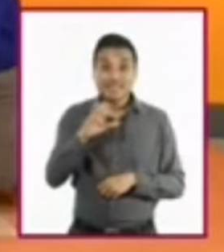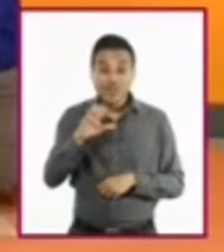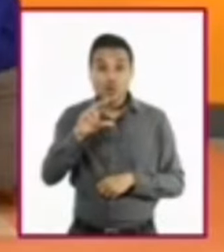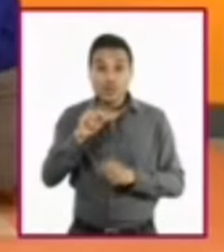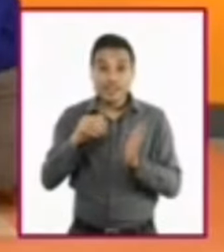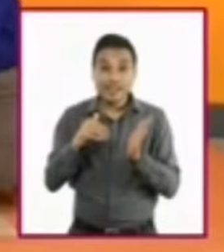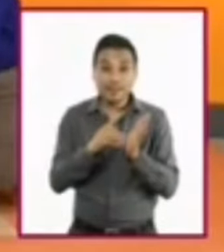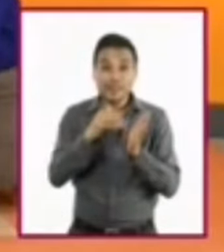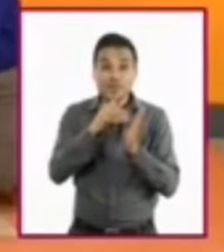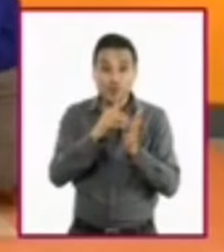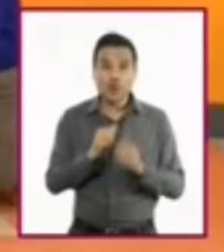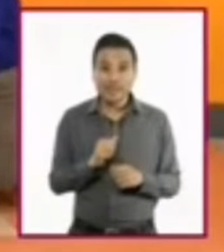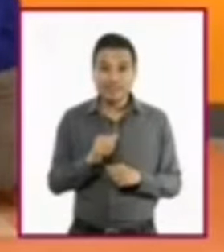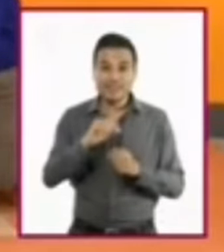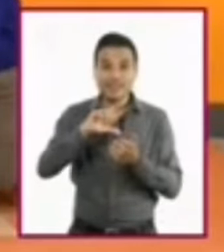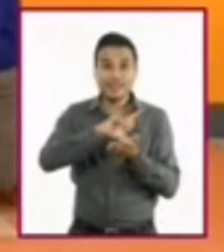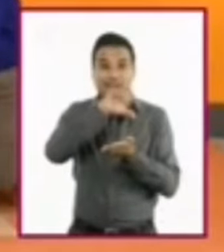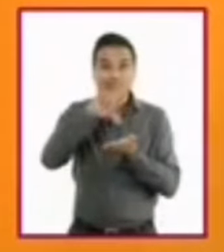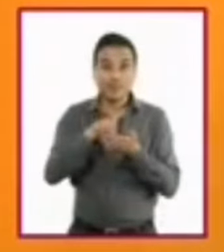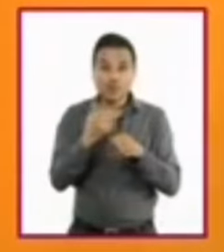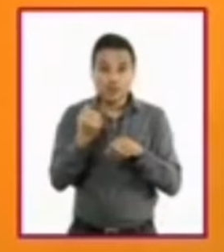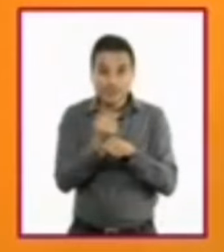de litros de sangre a todo el cuerpo.